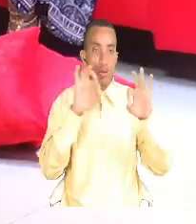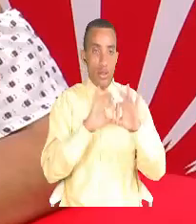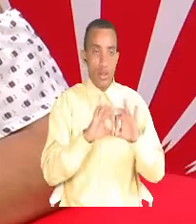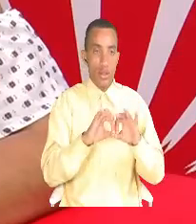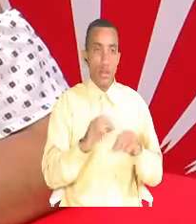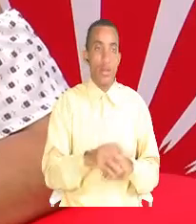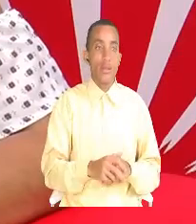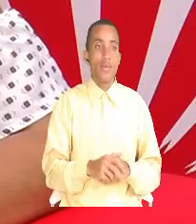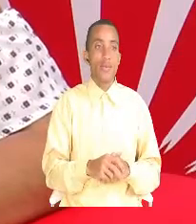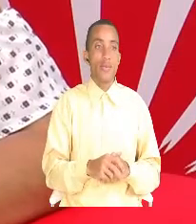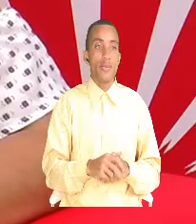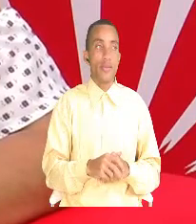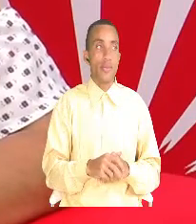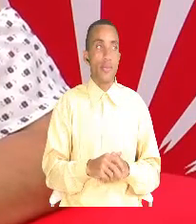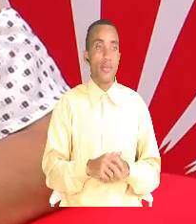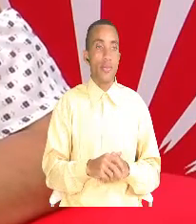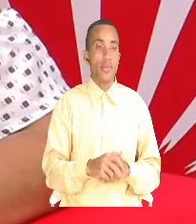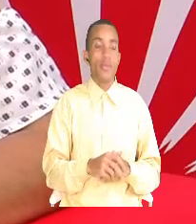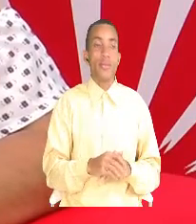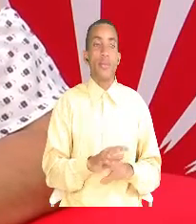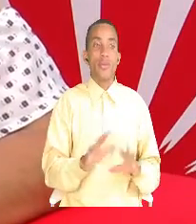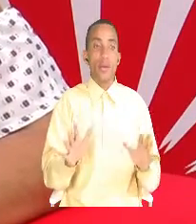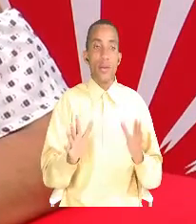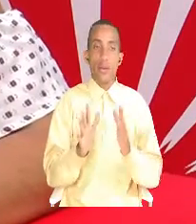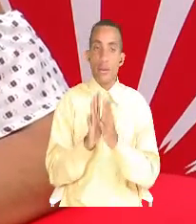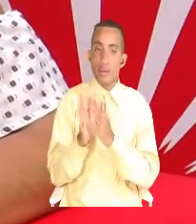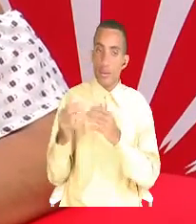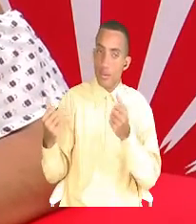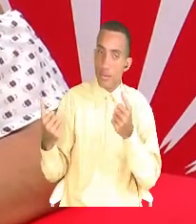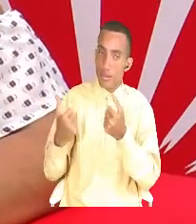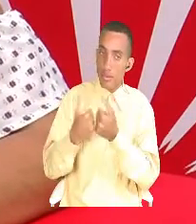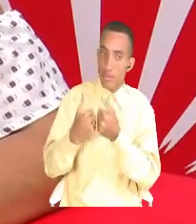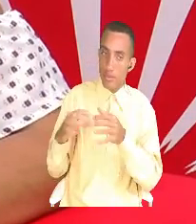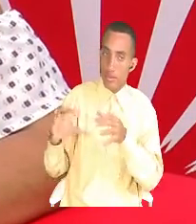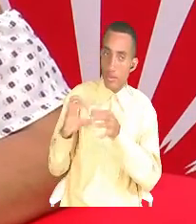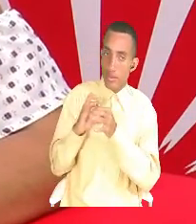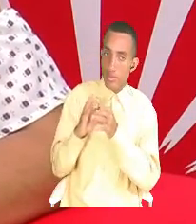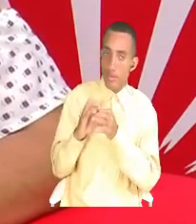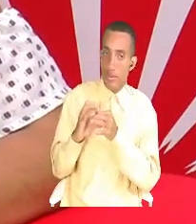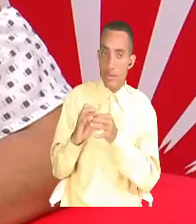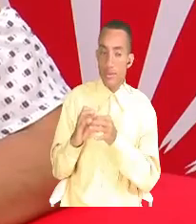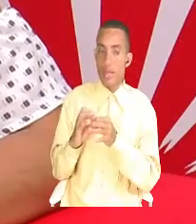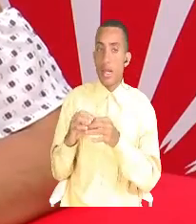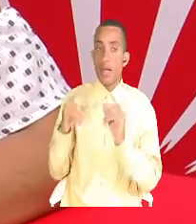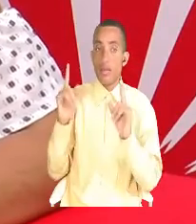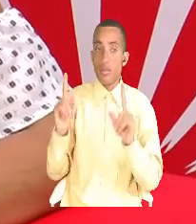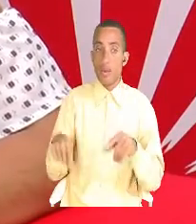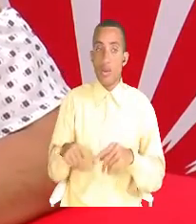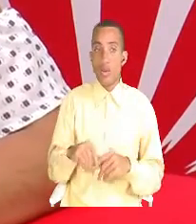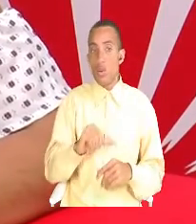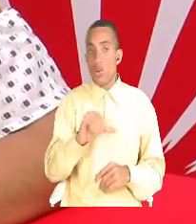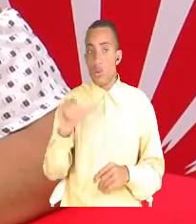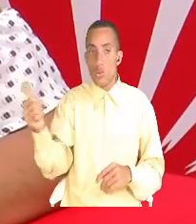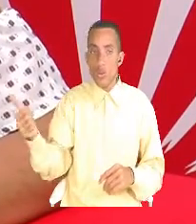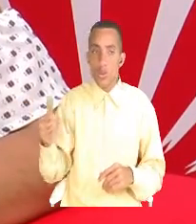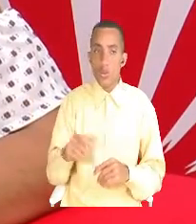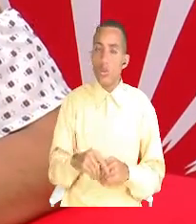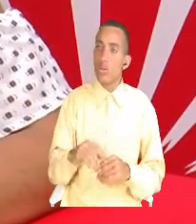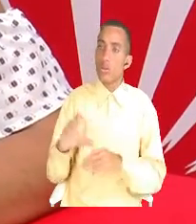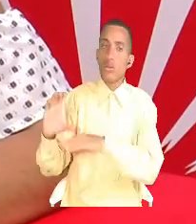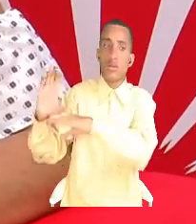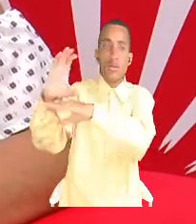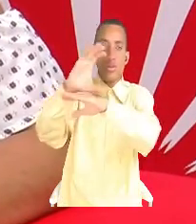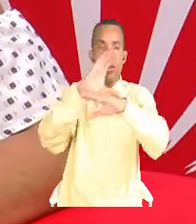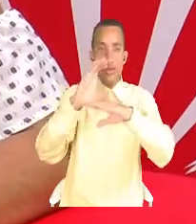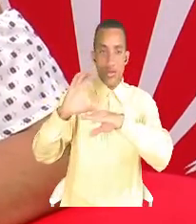el Spa Sander no llega solo, viene con un aliado aquí en Barranca Bermeja, aliado que tiene en otras ciudades del